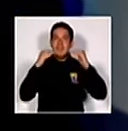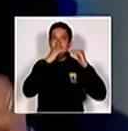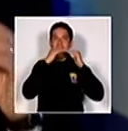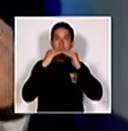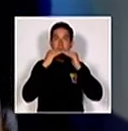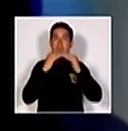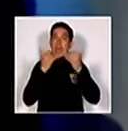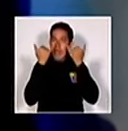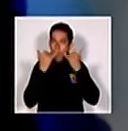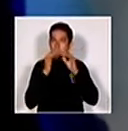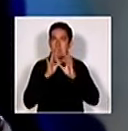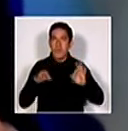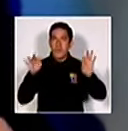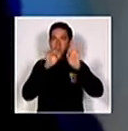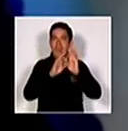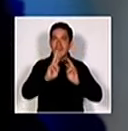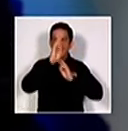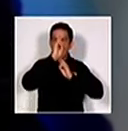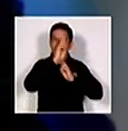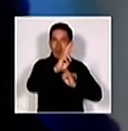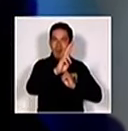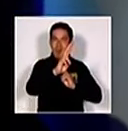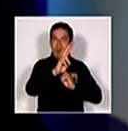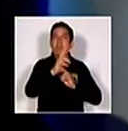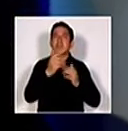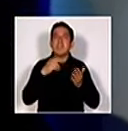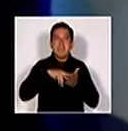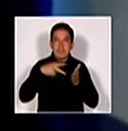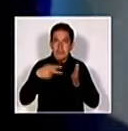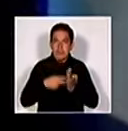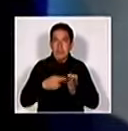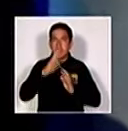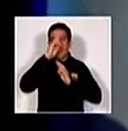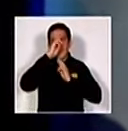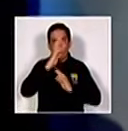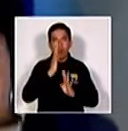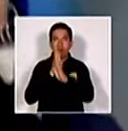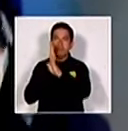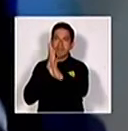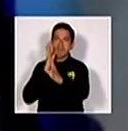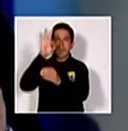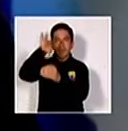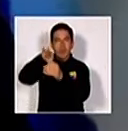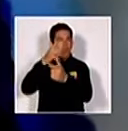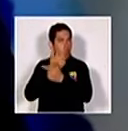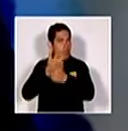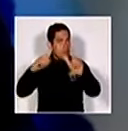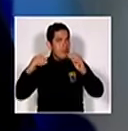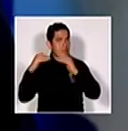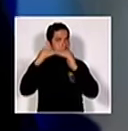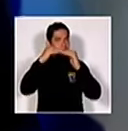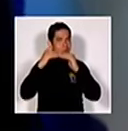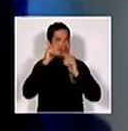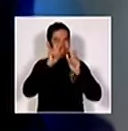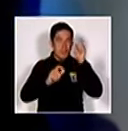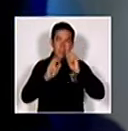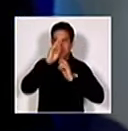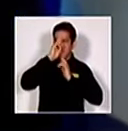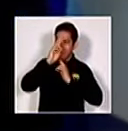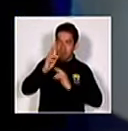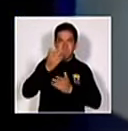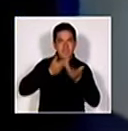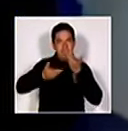resultados es el respeto a cada ciudadana y ciudadano que acudió a las urnas en forma libre y democrática.